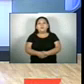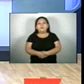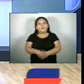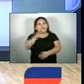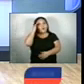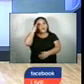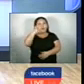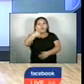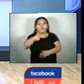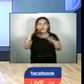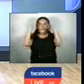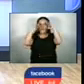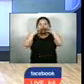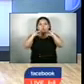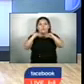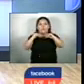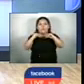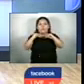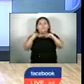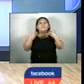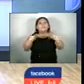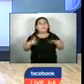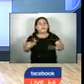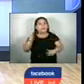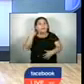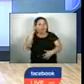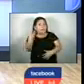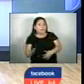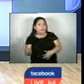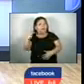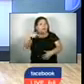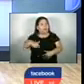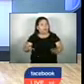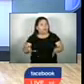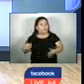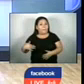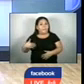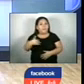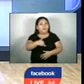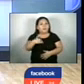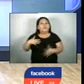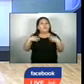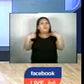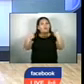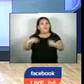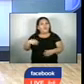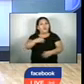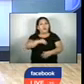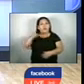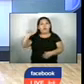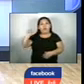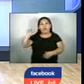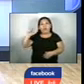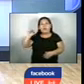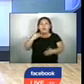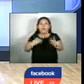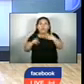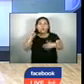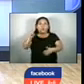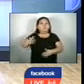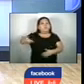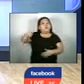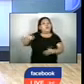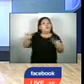Hola, muy buenas noches, compañeros. Efectivamente, este día el ministro de Salud, Francisco Alaví, a un año de que se inició con